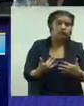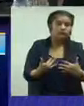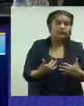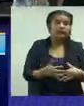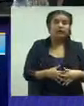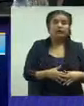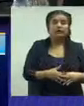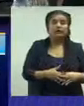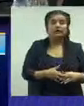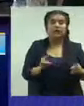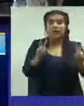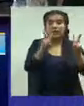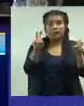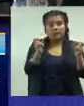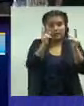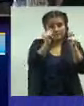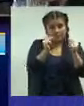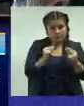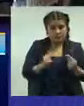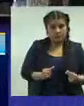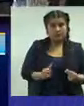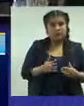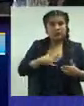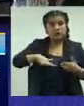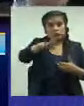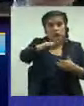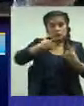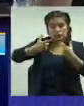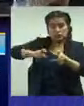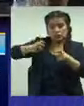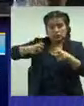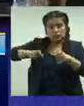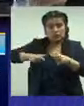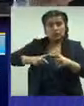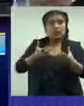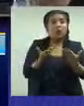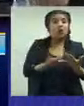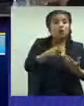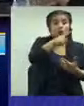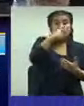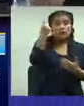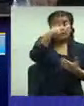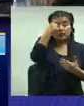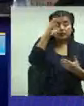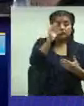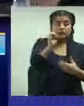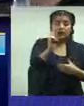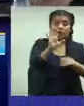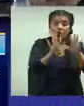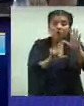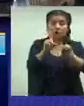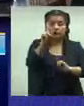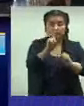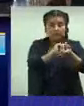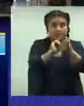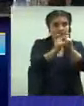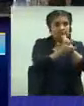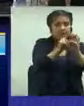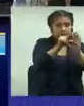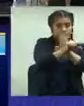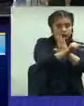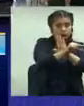socavando el financiamiento, que es todos los contratos, todas las plazas 011 que se han quitado y que ganan